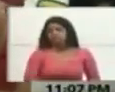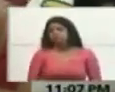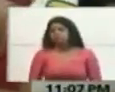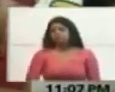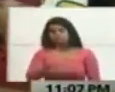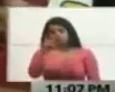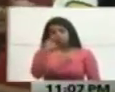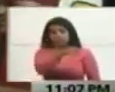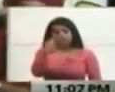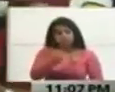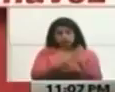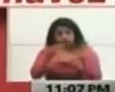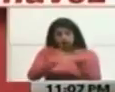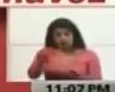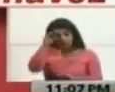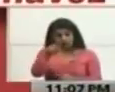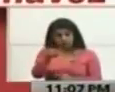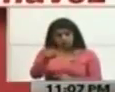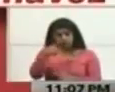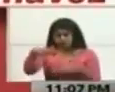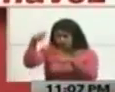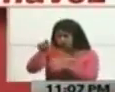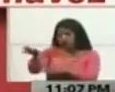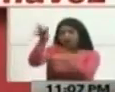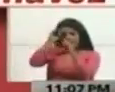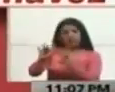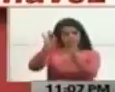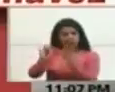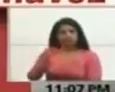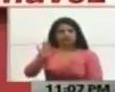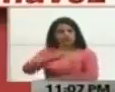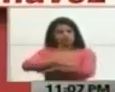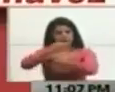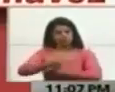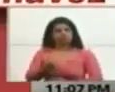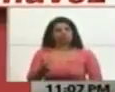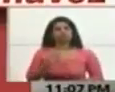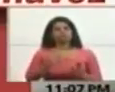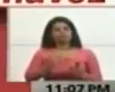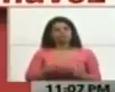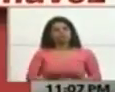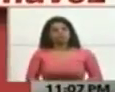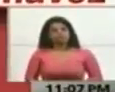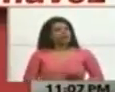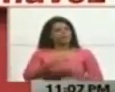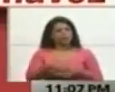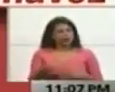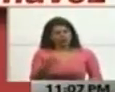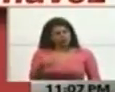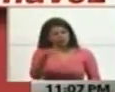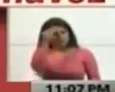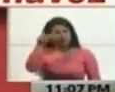Esto es una lección, ¿ves? ¿Por qué? ¿Por qué es una lección? ¿Por qué es una